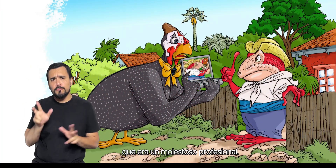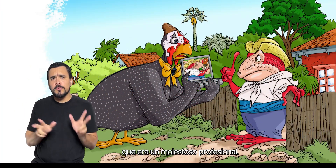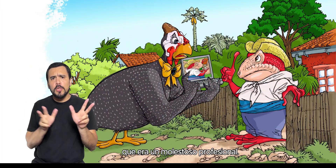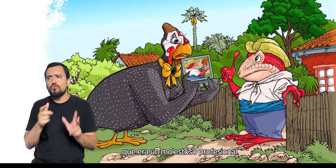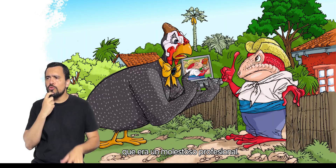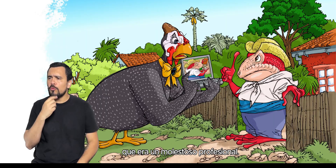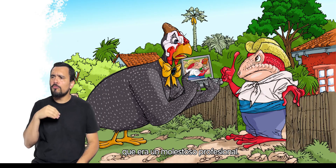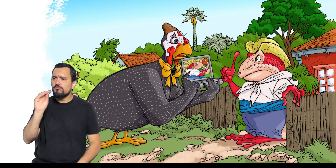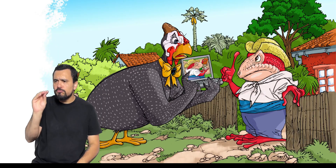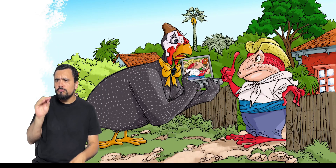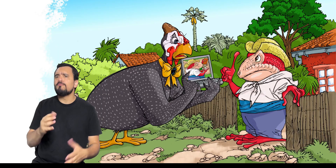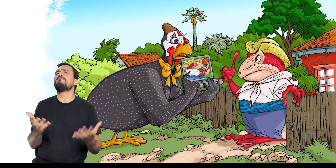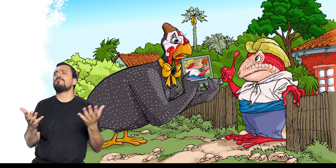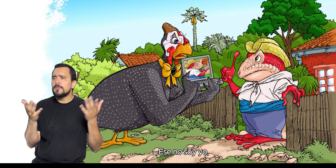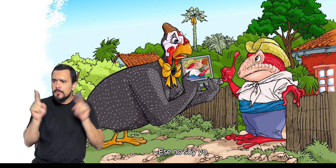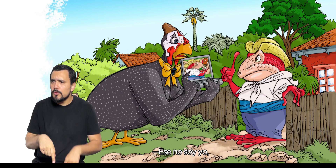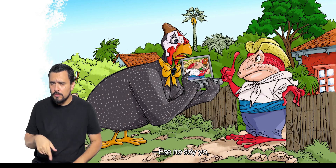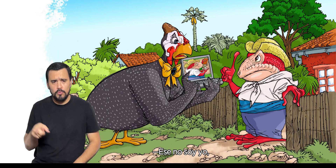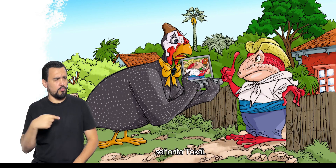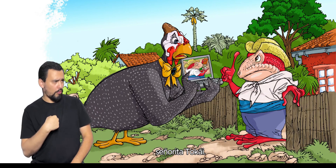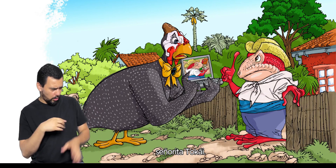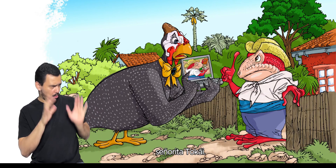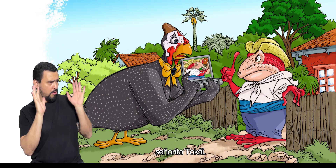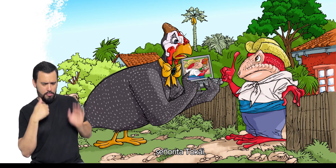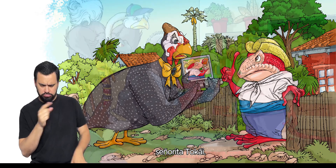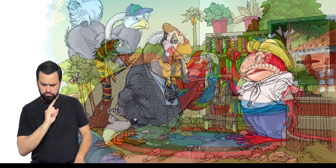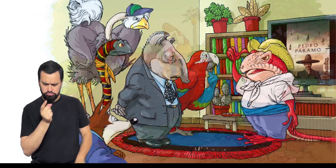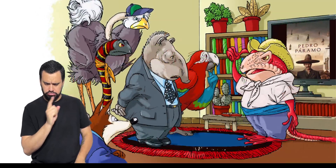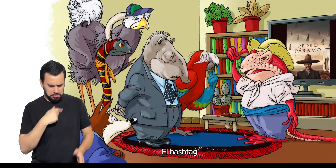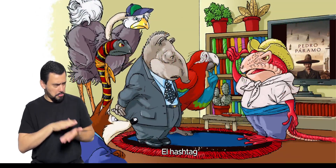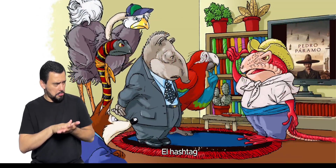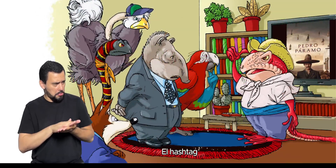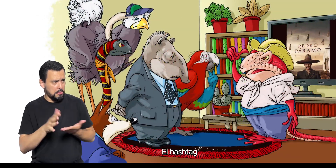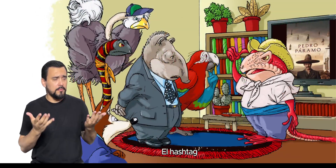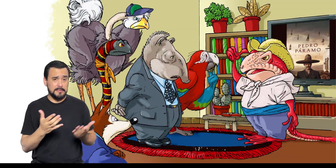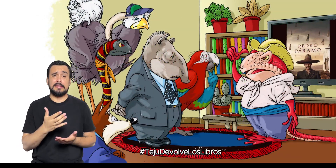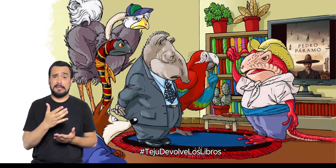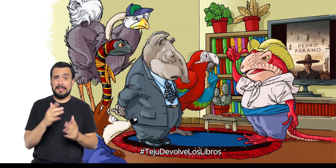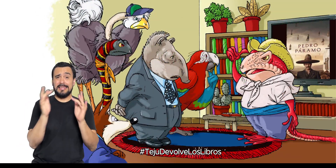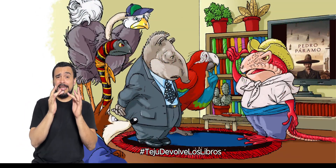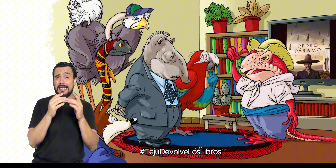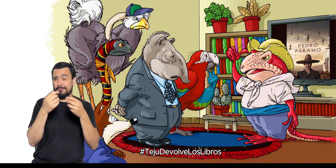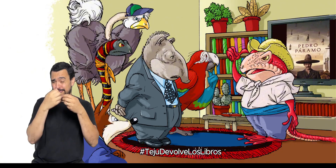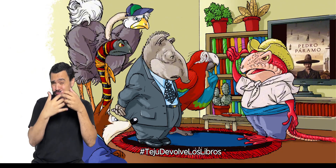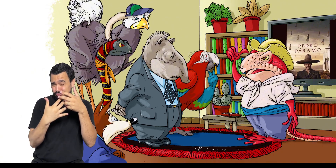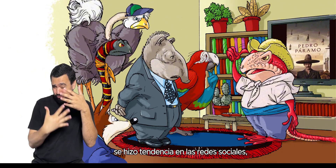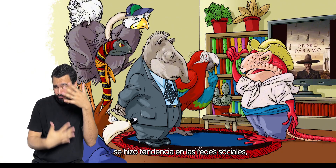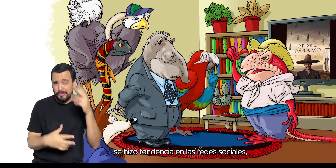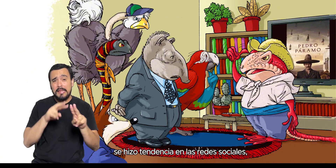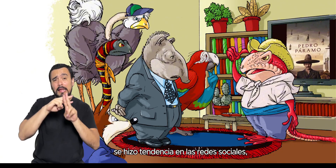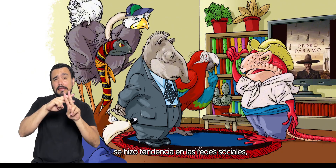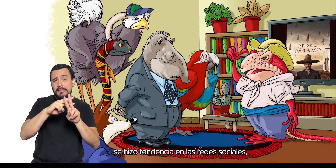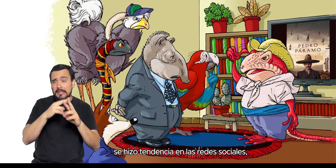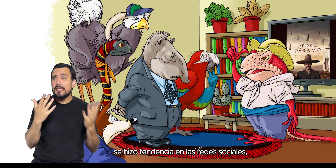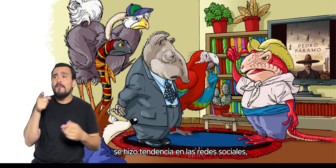era un molestoso profesional. Ese no soy yo, señorita Tocay. El hashtag Teyú devolvé los libros se